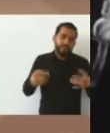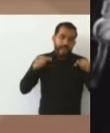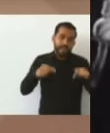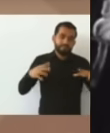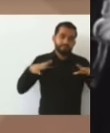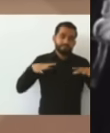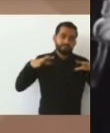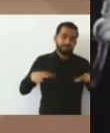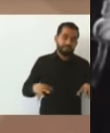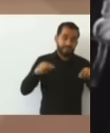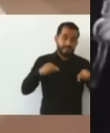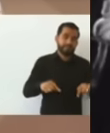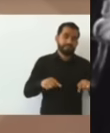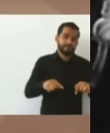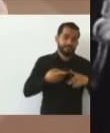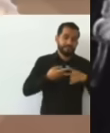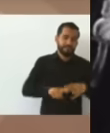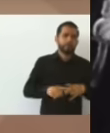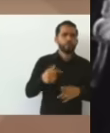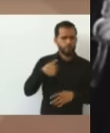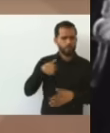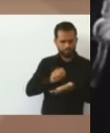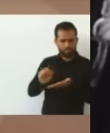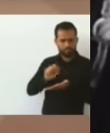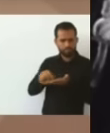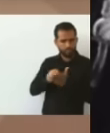desarrolló. Personalmente tengo un libro